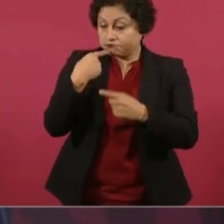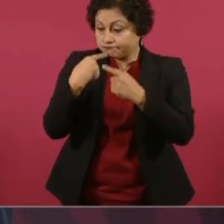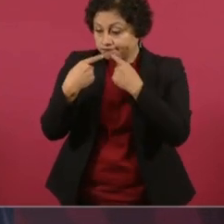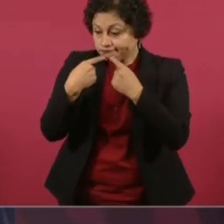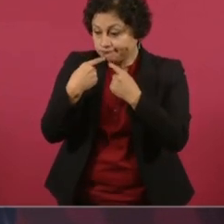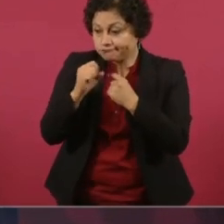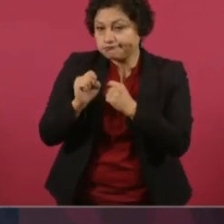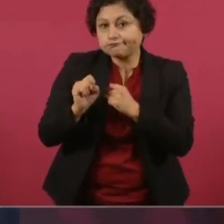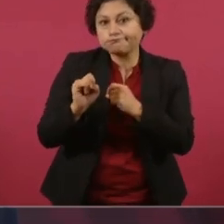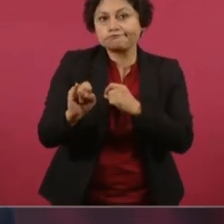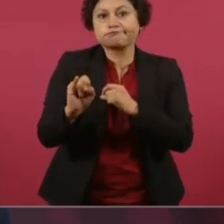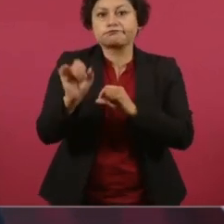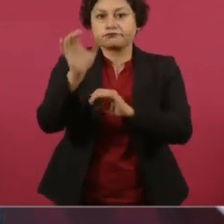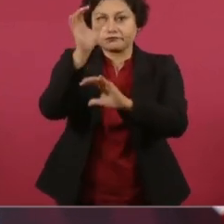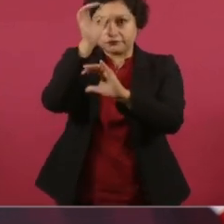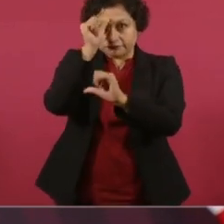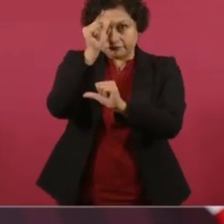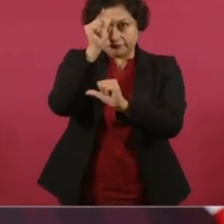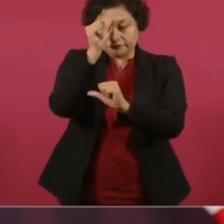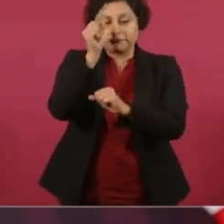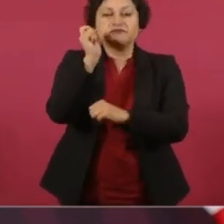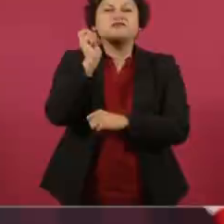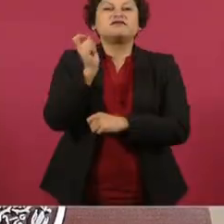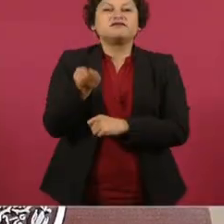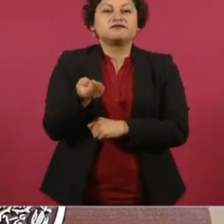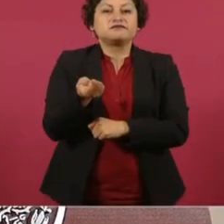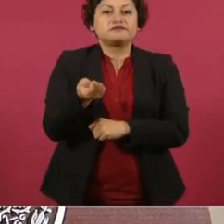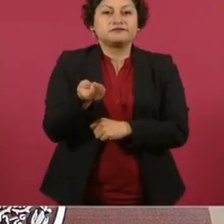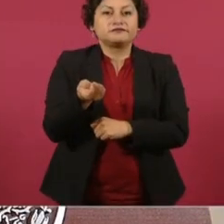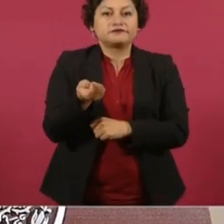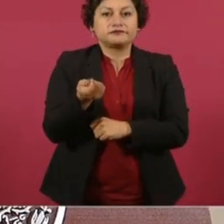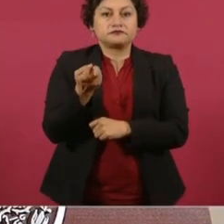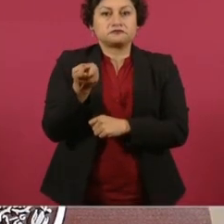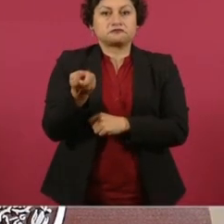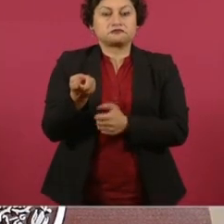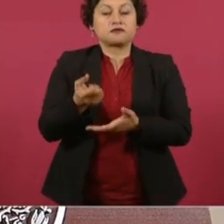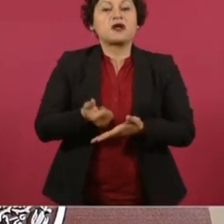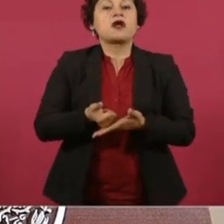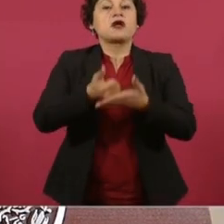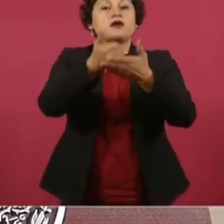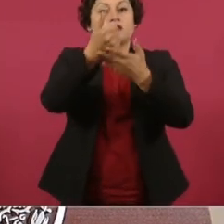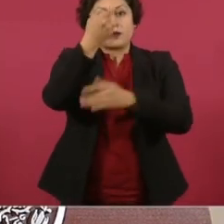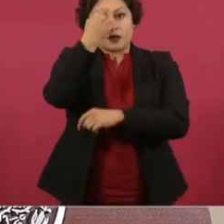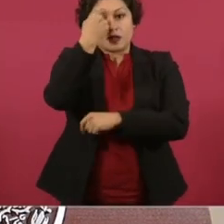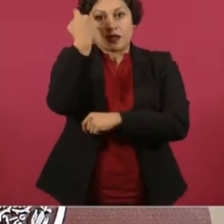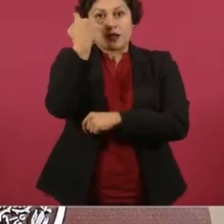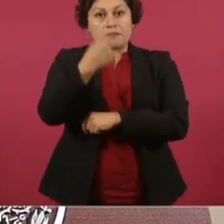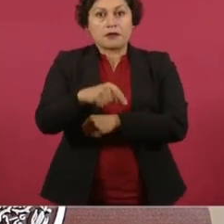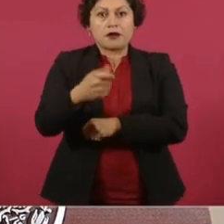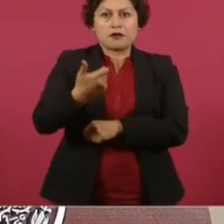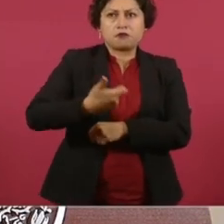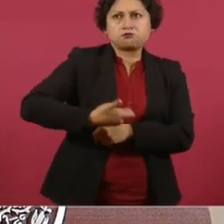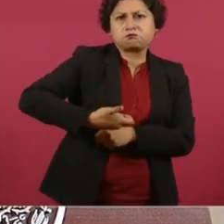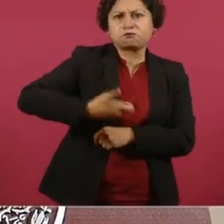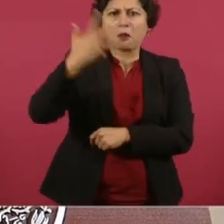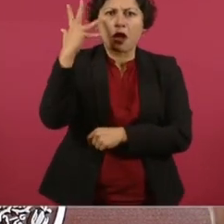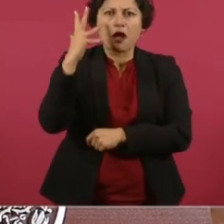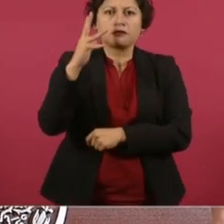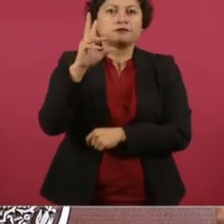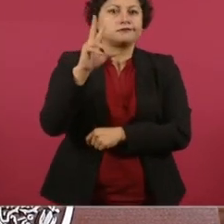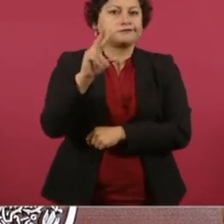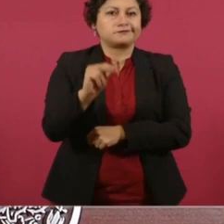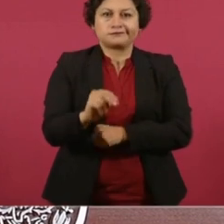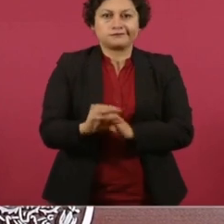no solo no han aumentado los precios, sino ha habido una